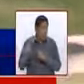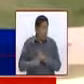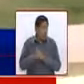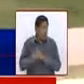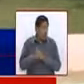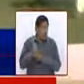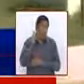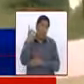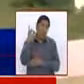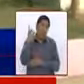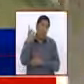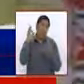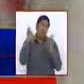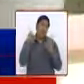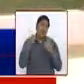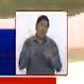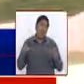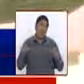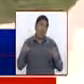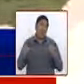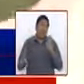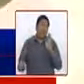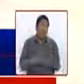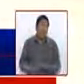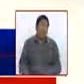peligrosos del país a raíz del contrabando.